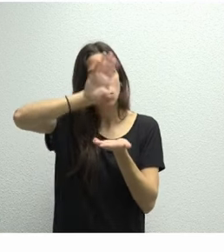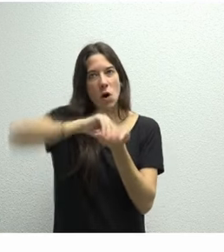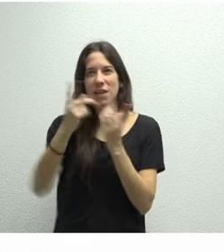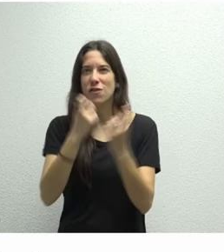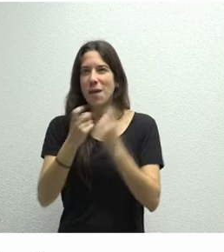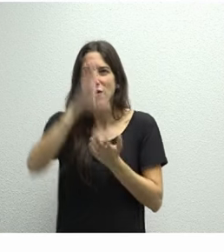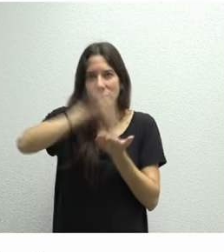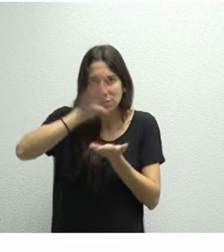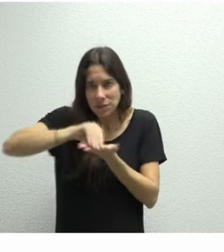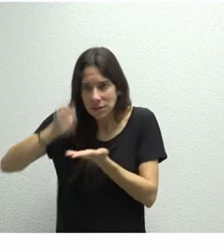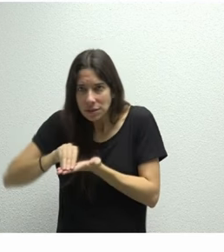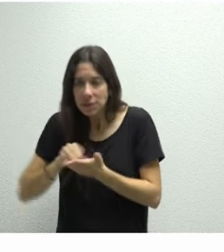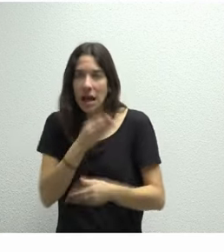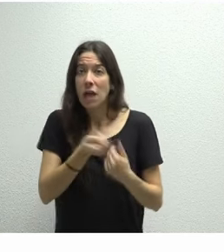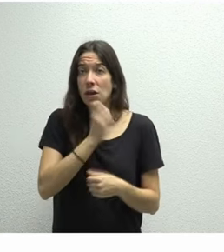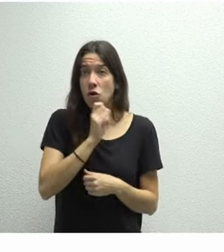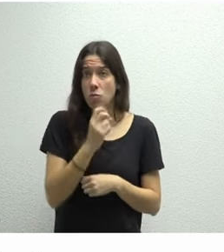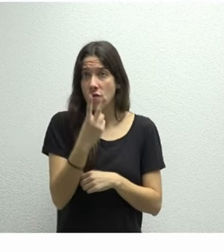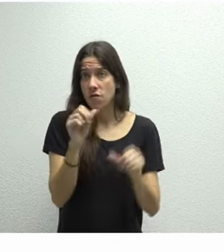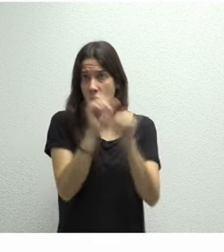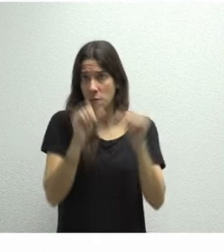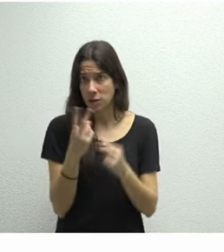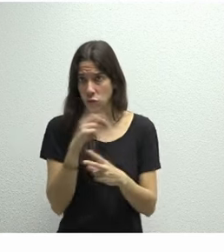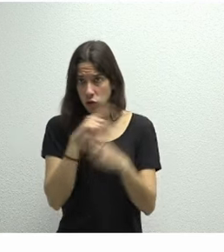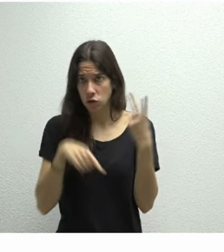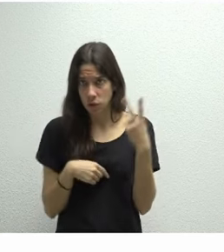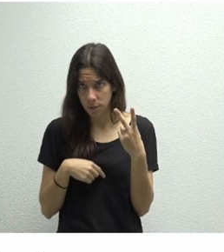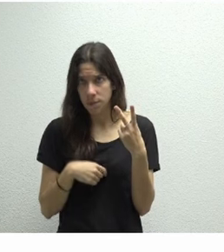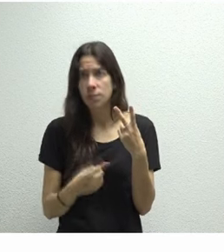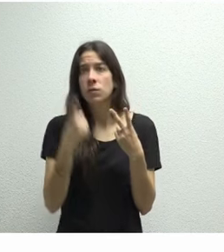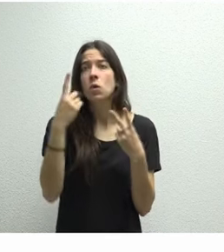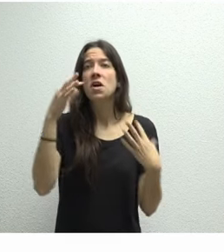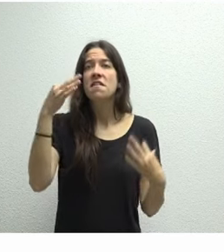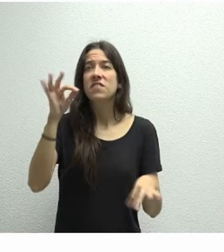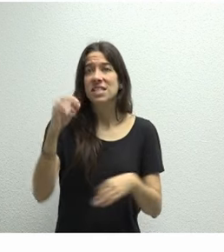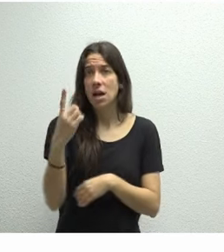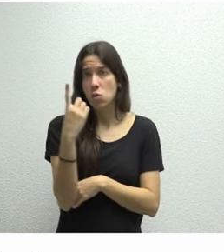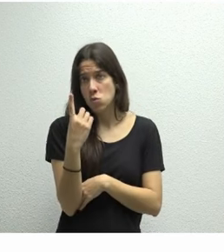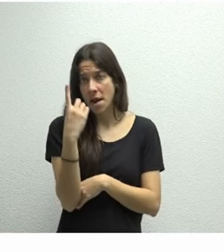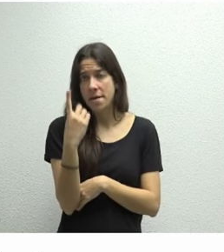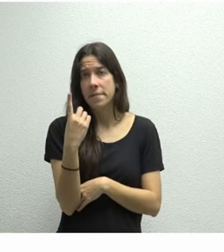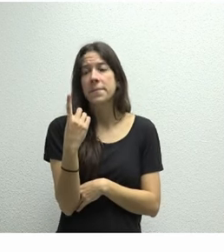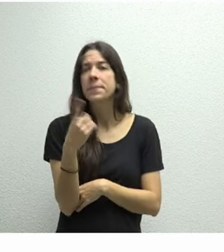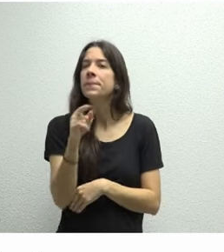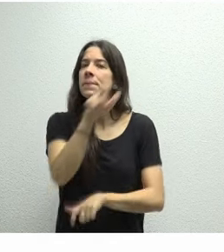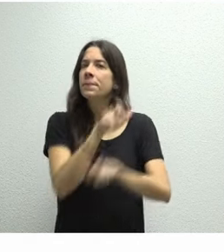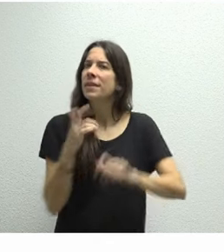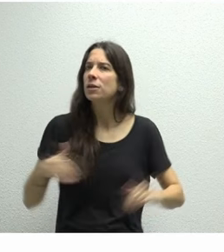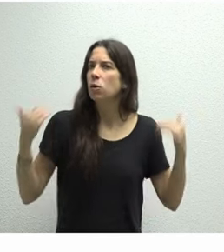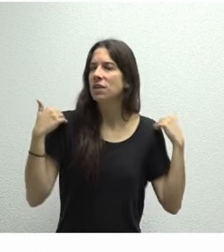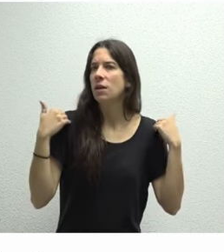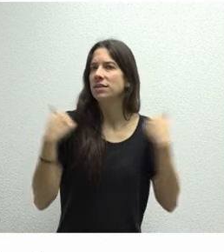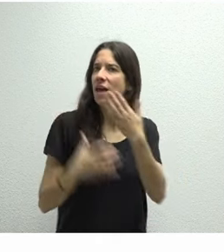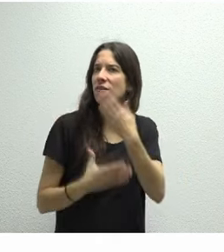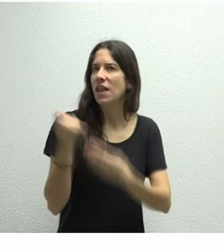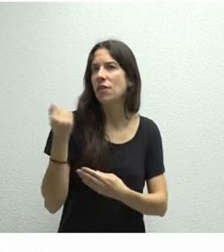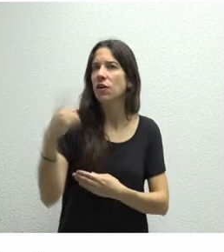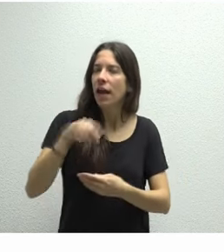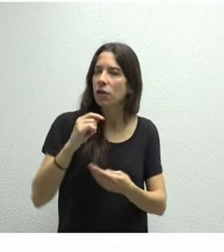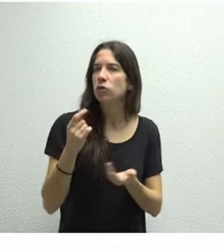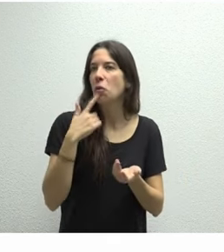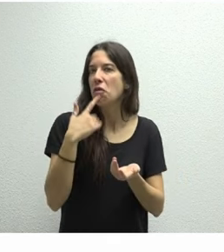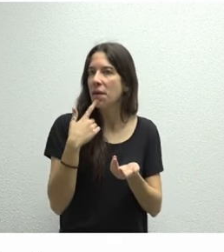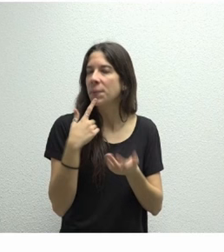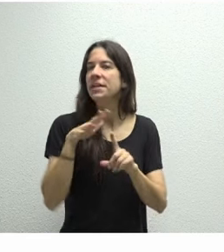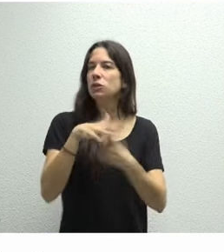hemos hecho de dos maneras eh una ficha en donde los responsables de la federación rellenaban Pues cómo estaba la